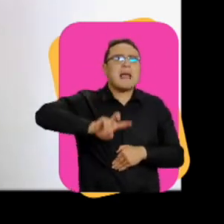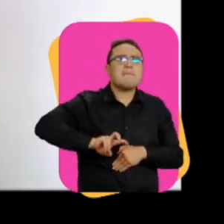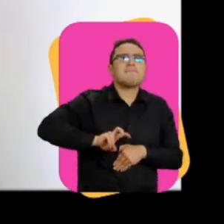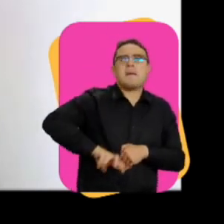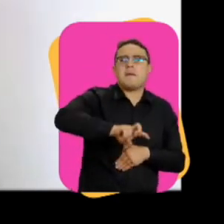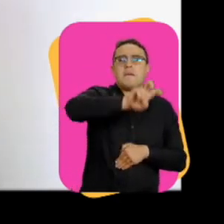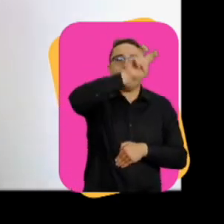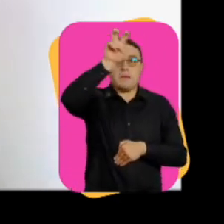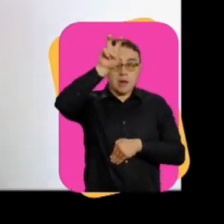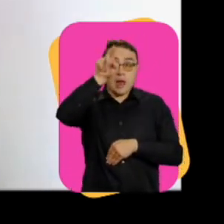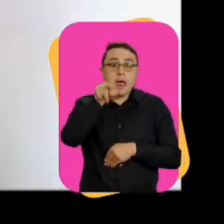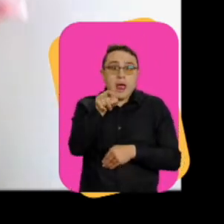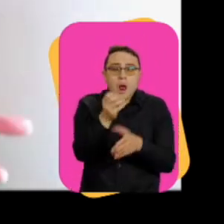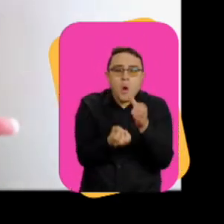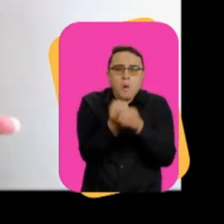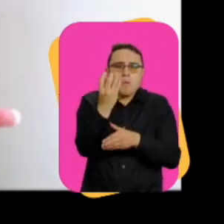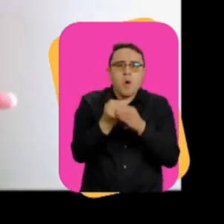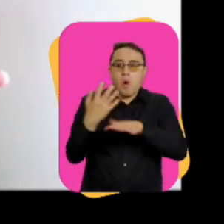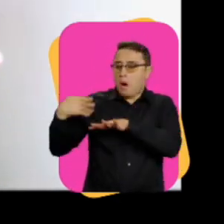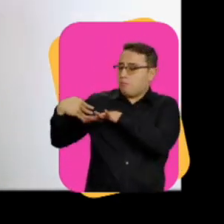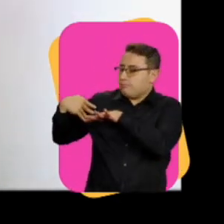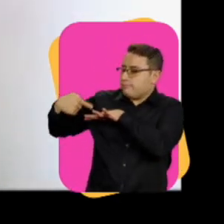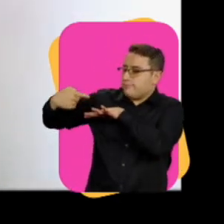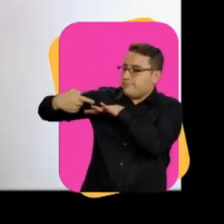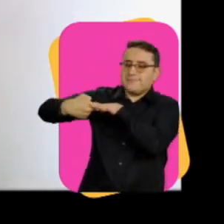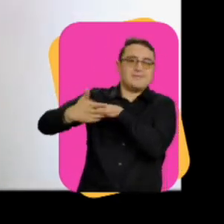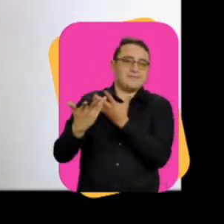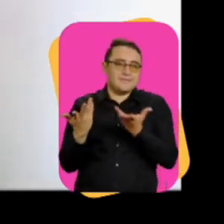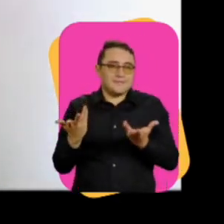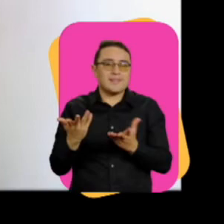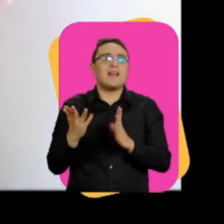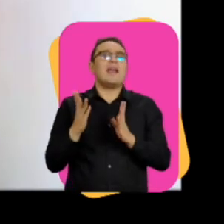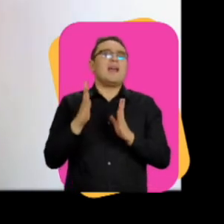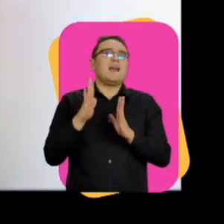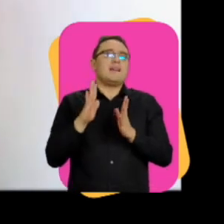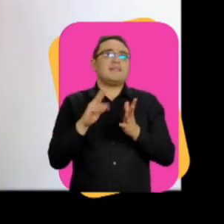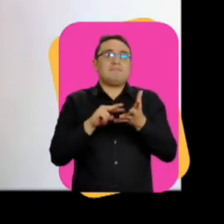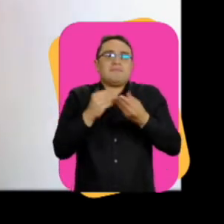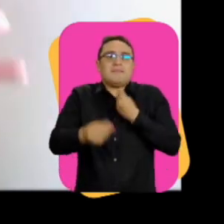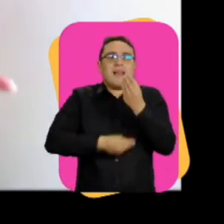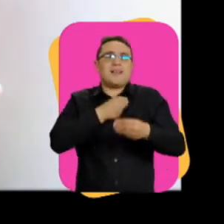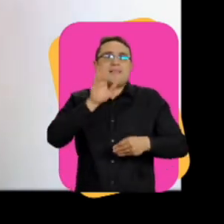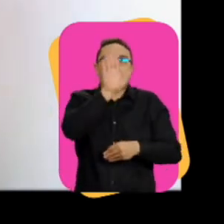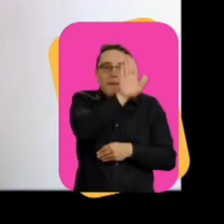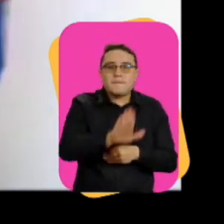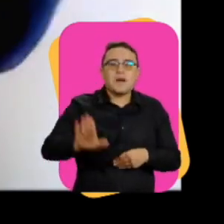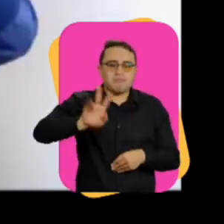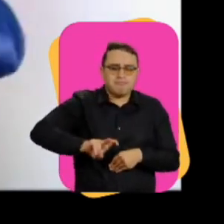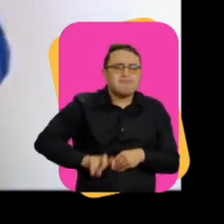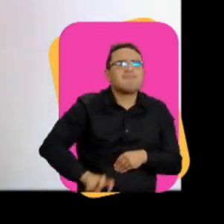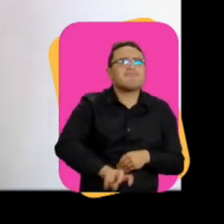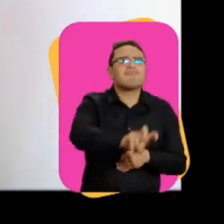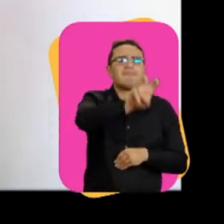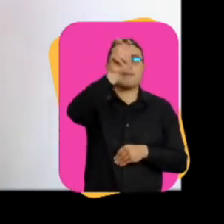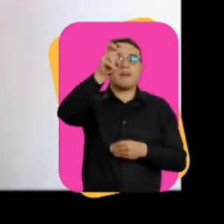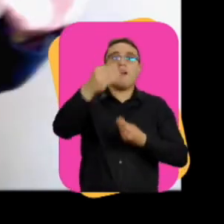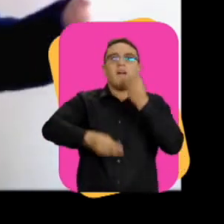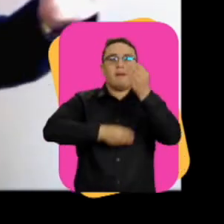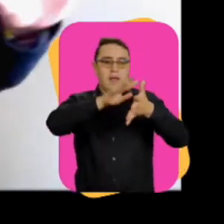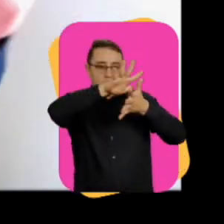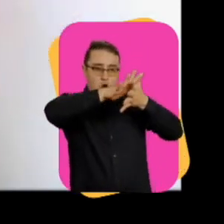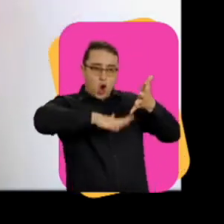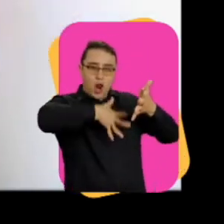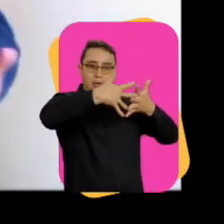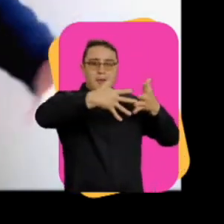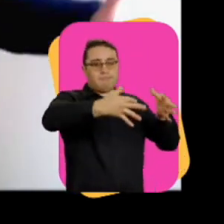producto más tradicional, si se quiere, ¿no? Porque efectivamente viajamos. ¿Qué tocó hacer? Acomodar todo el cronograma,